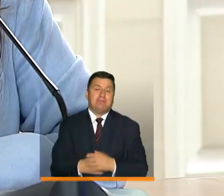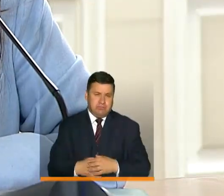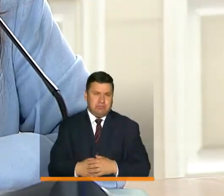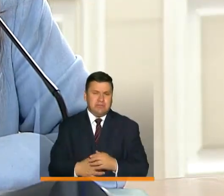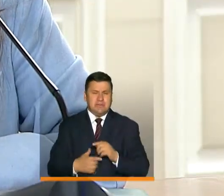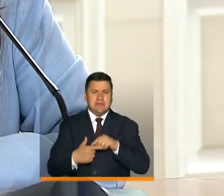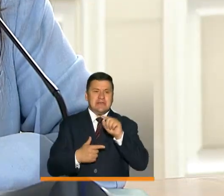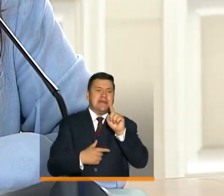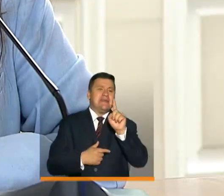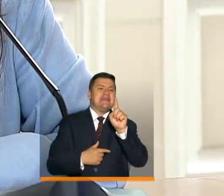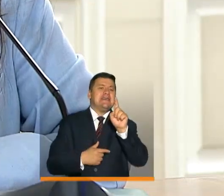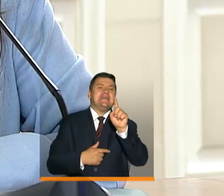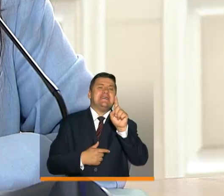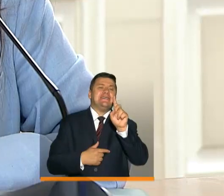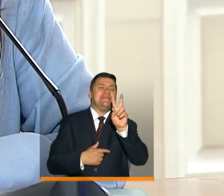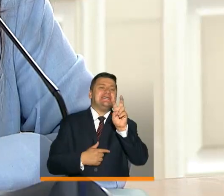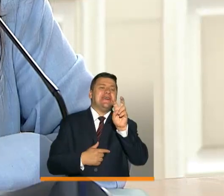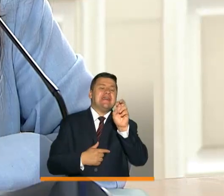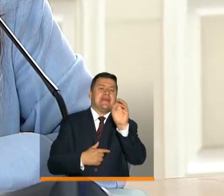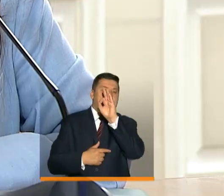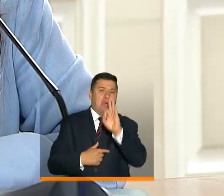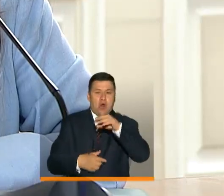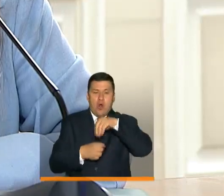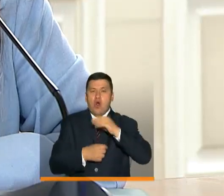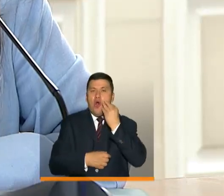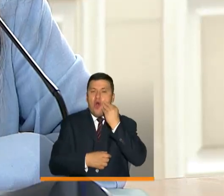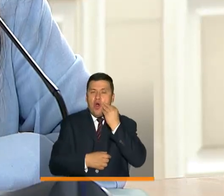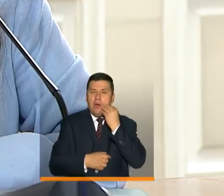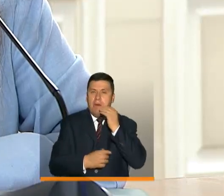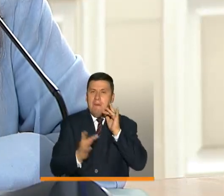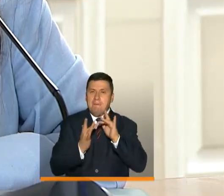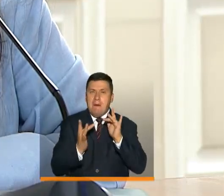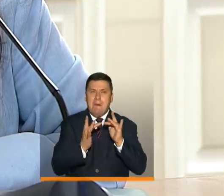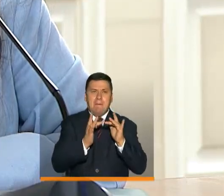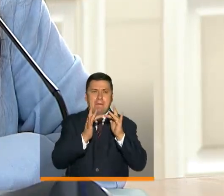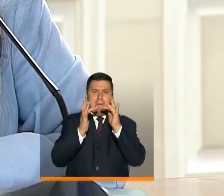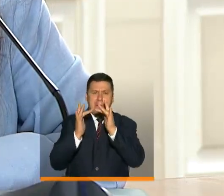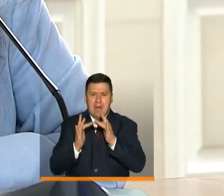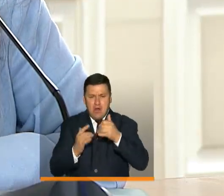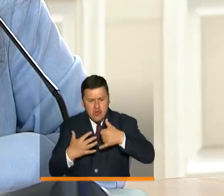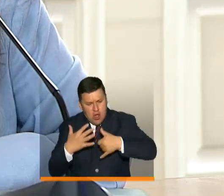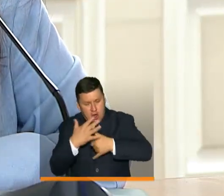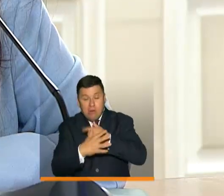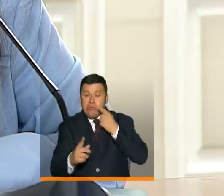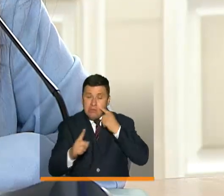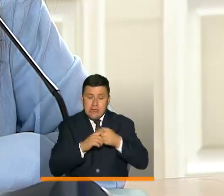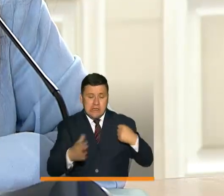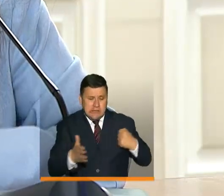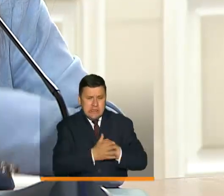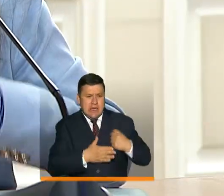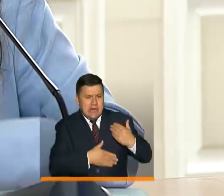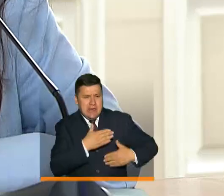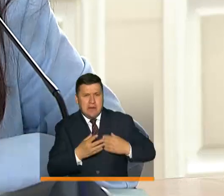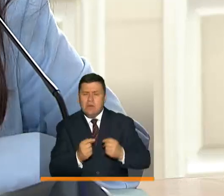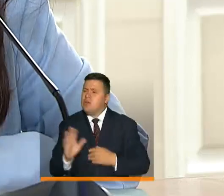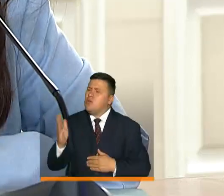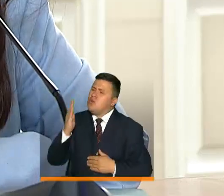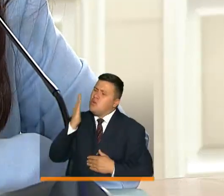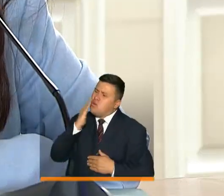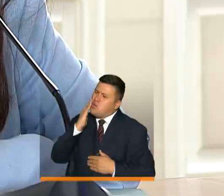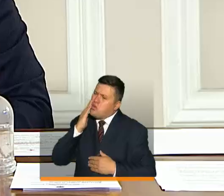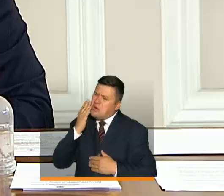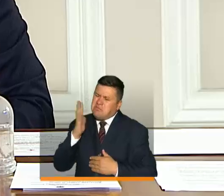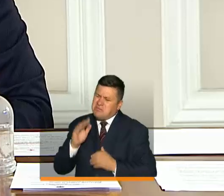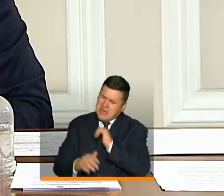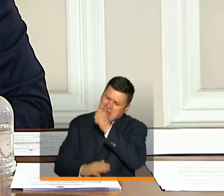del 70% de los hogares conectados. Esa meta, presidente, la hemos venido acelerando. ¿Cuándo debemos